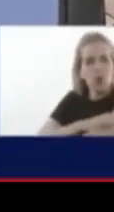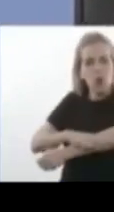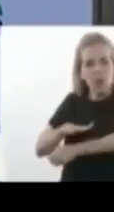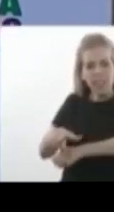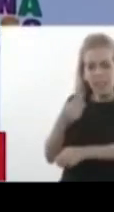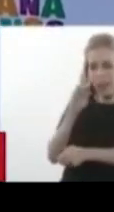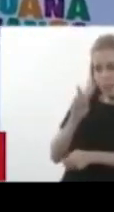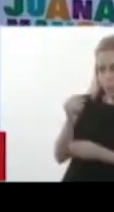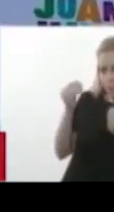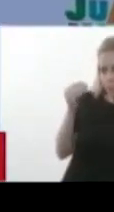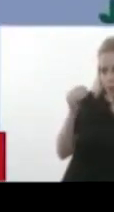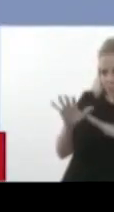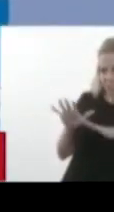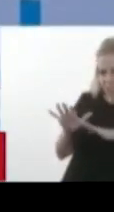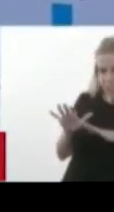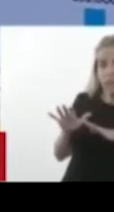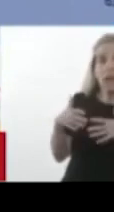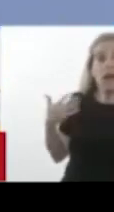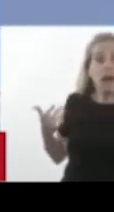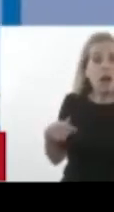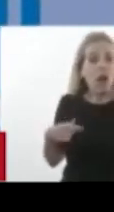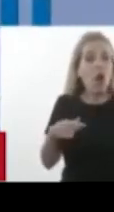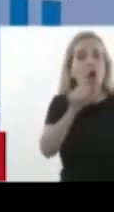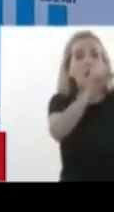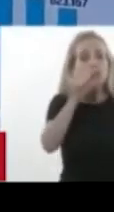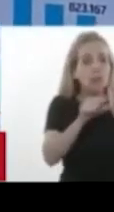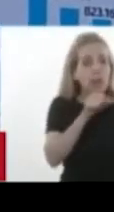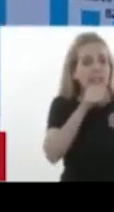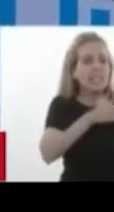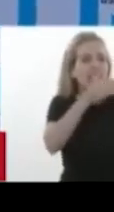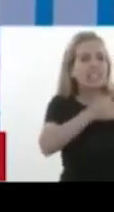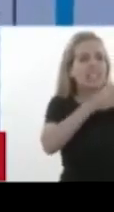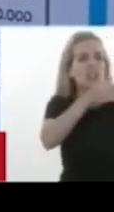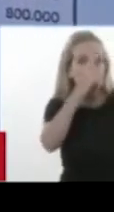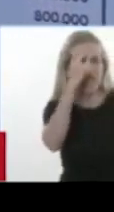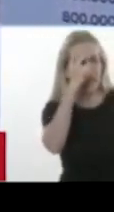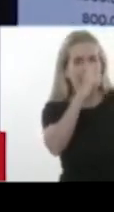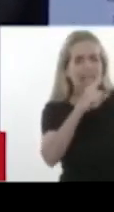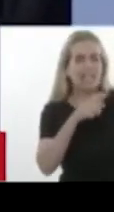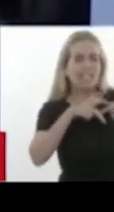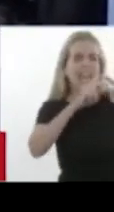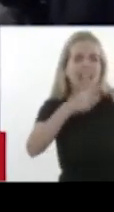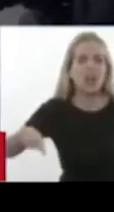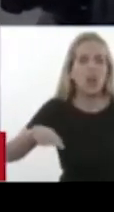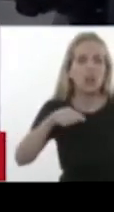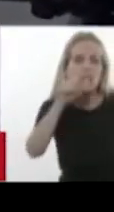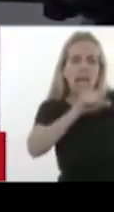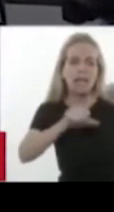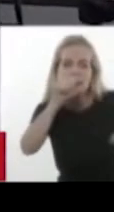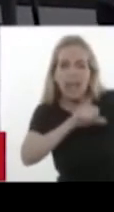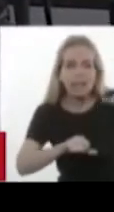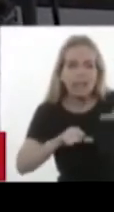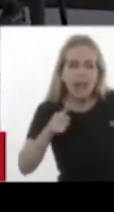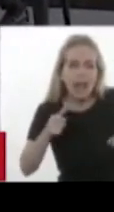esto? Es porque otros países desarrollaron la inteligencia, la ciencia y la tecnología necesaria para poder sacar